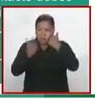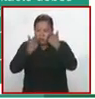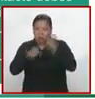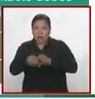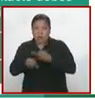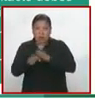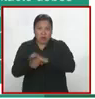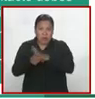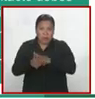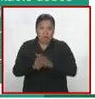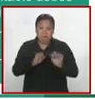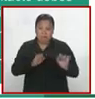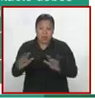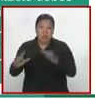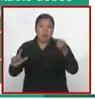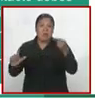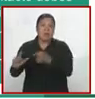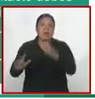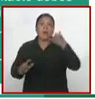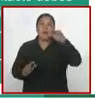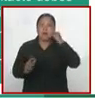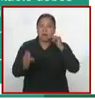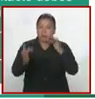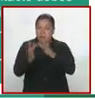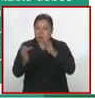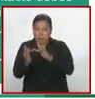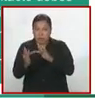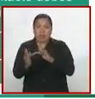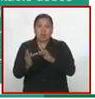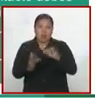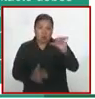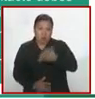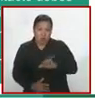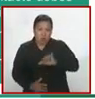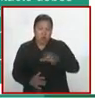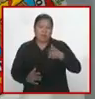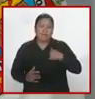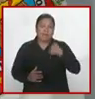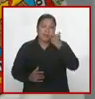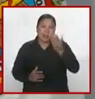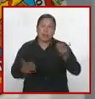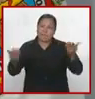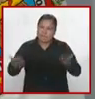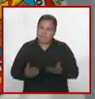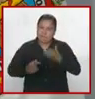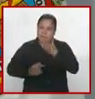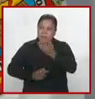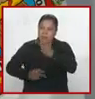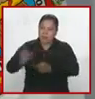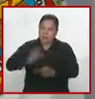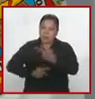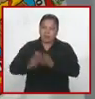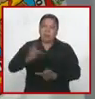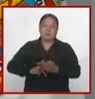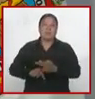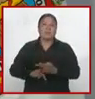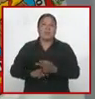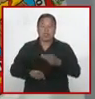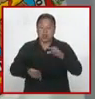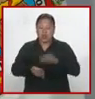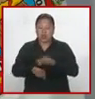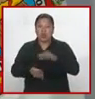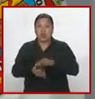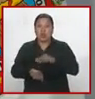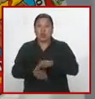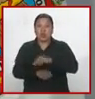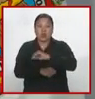a los teléfonos que aparecen en pantalla y el día de hoy le damos la más cordial bienvenida al doctor